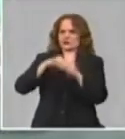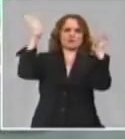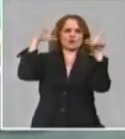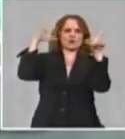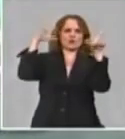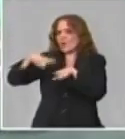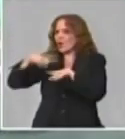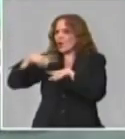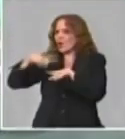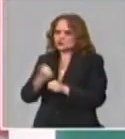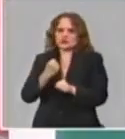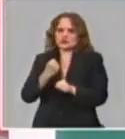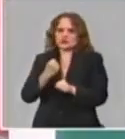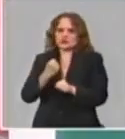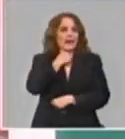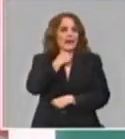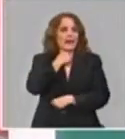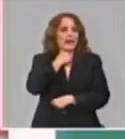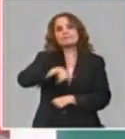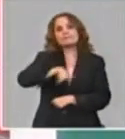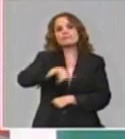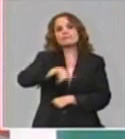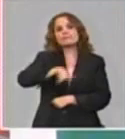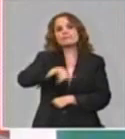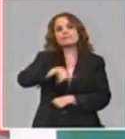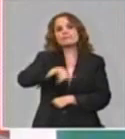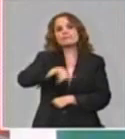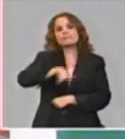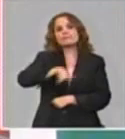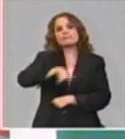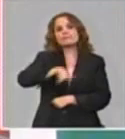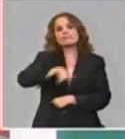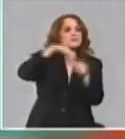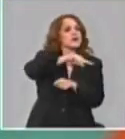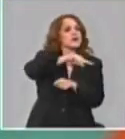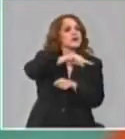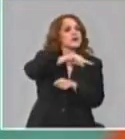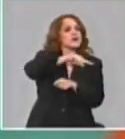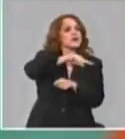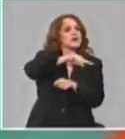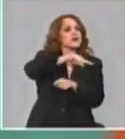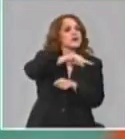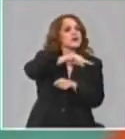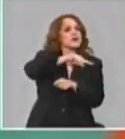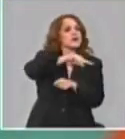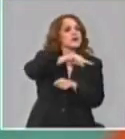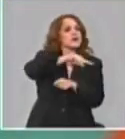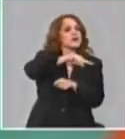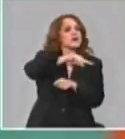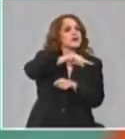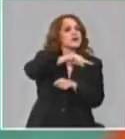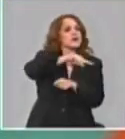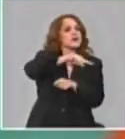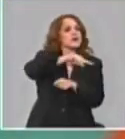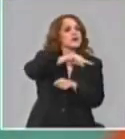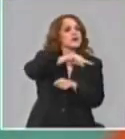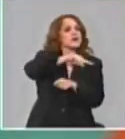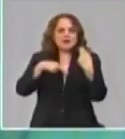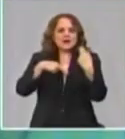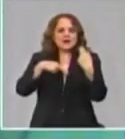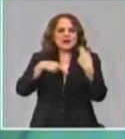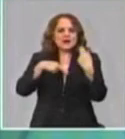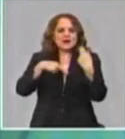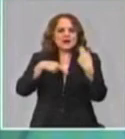otras acciones. A su cargo está la capacitación de enfermeros de la provincia con vistas a la ventilación mecánica artificial a pacientes con